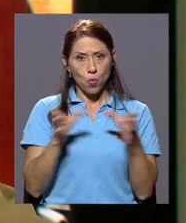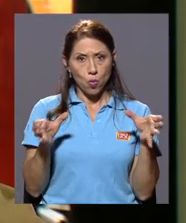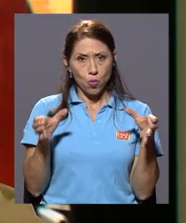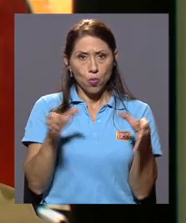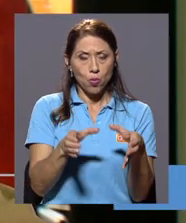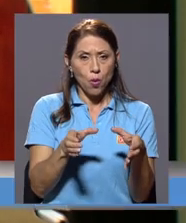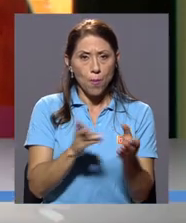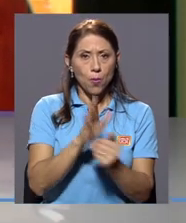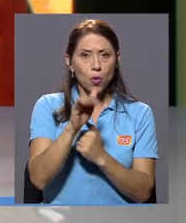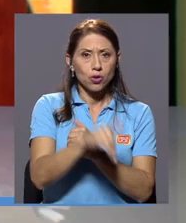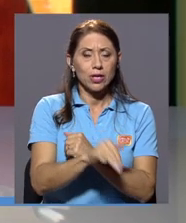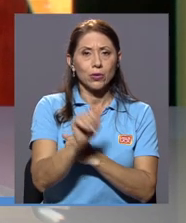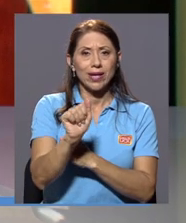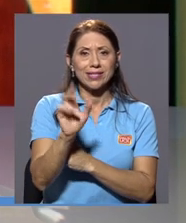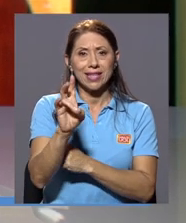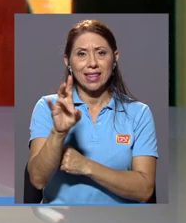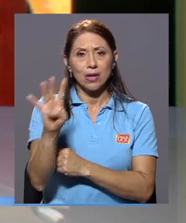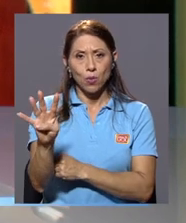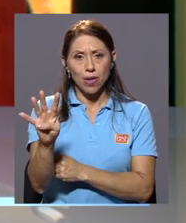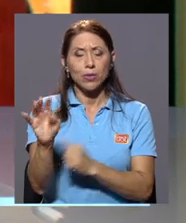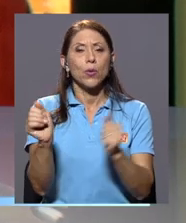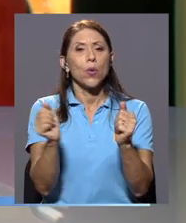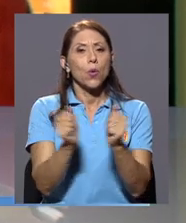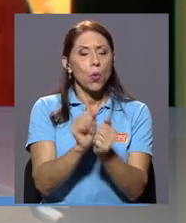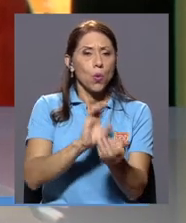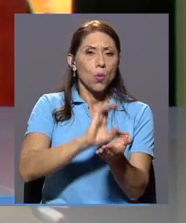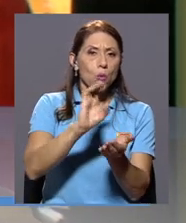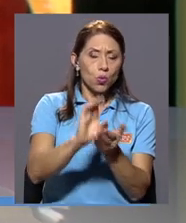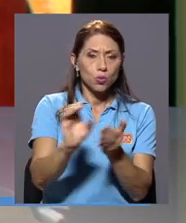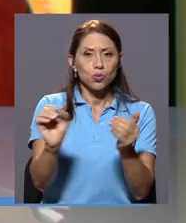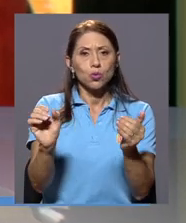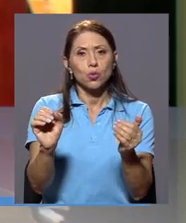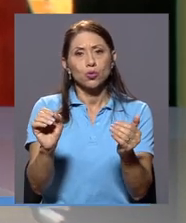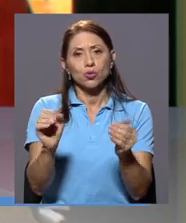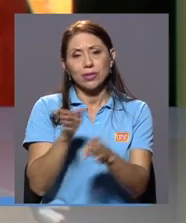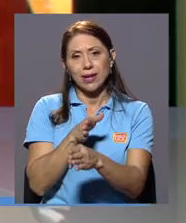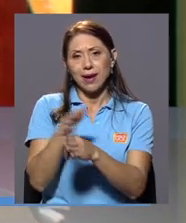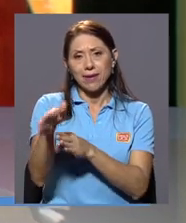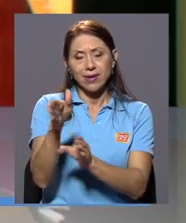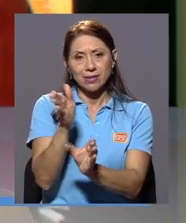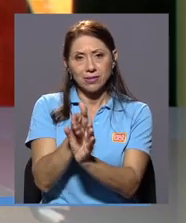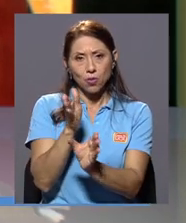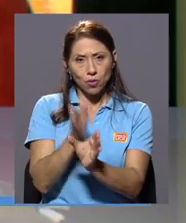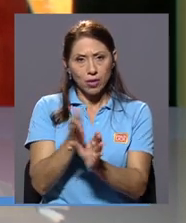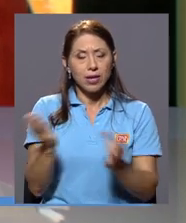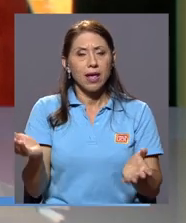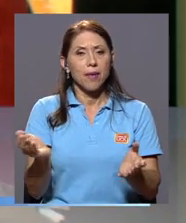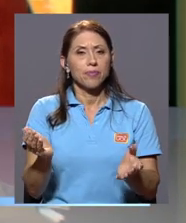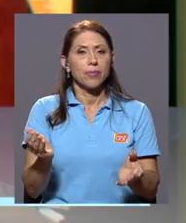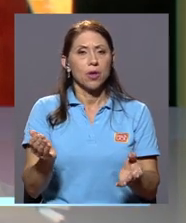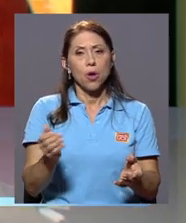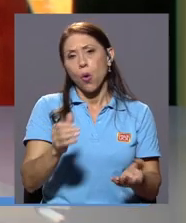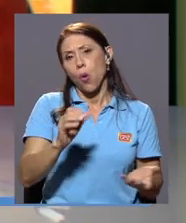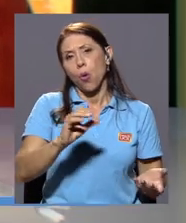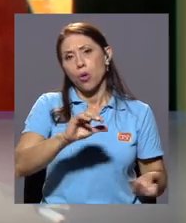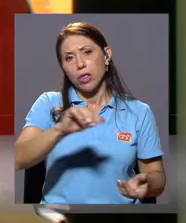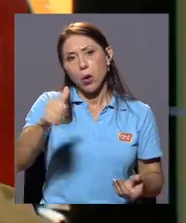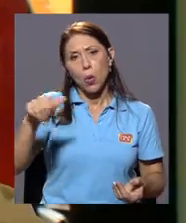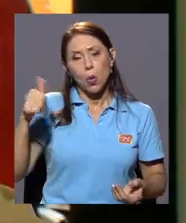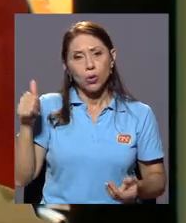de 74 articula a través de cursos de la carrera de psicología o de